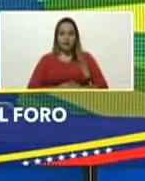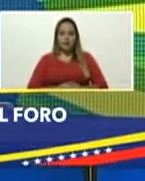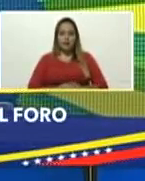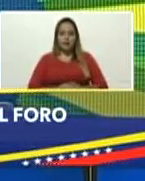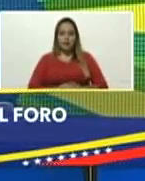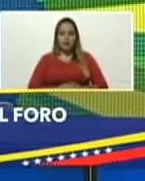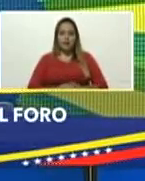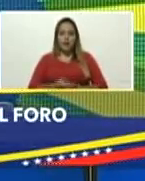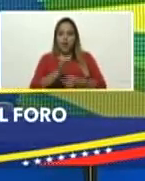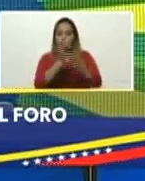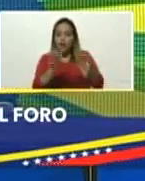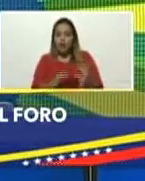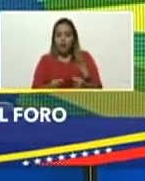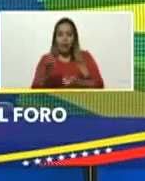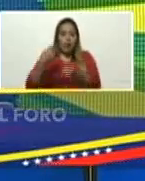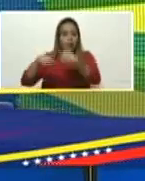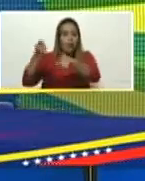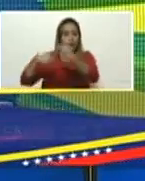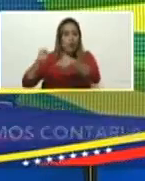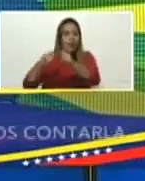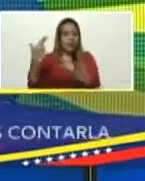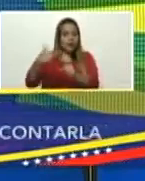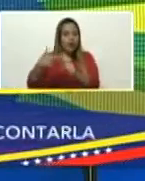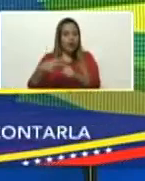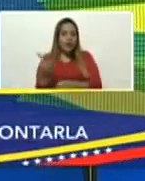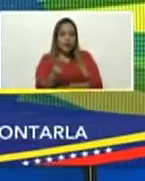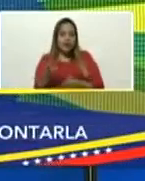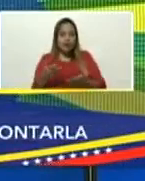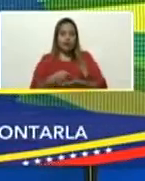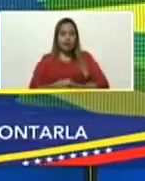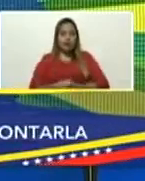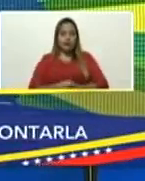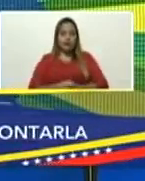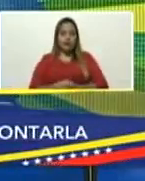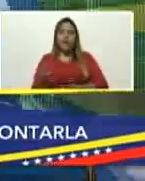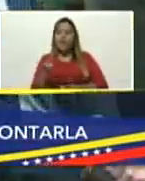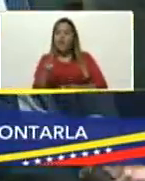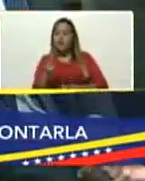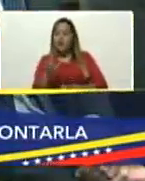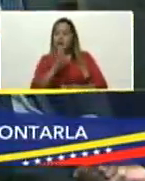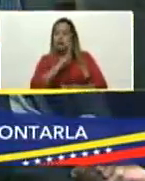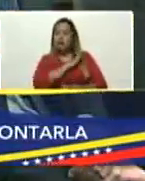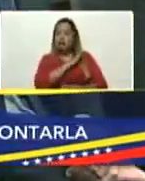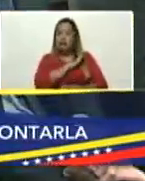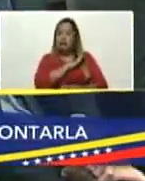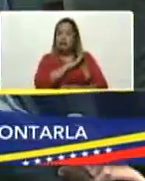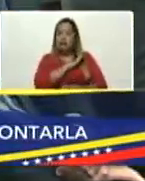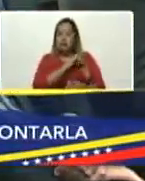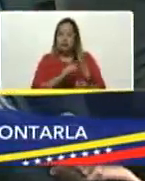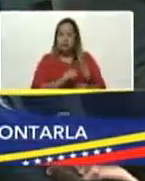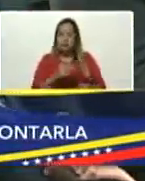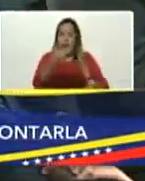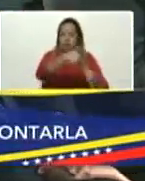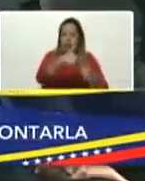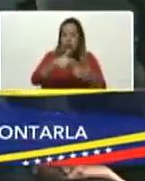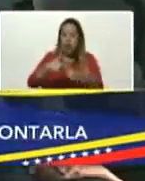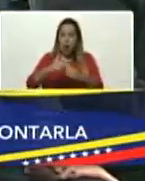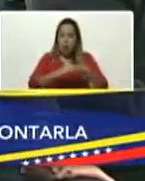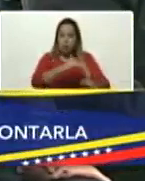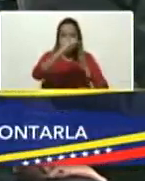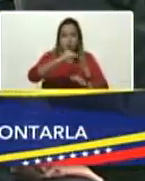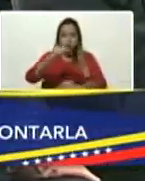El modelo rentista petrolero de Venezuela. Venezuela tiene las reservas de petróleo